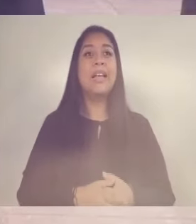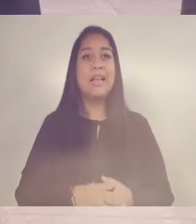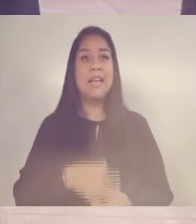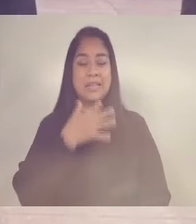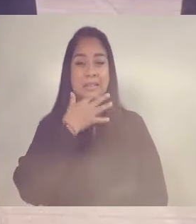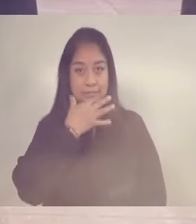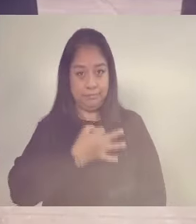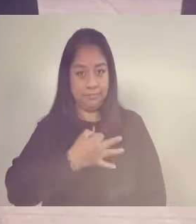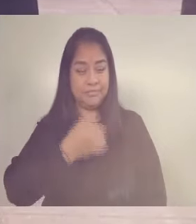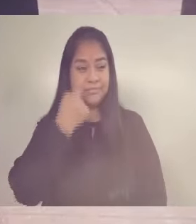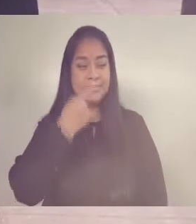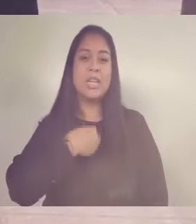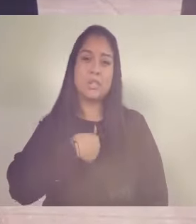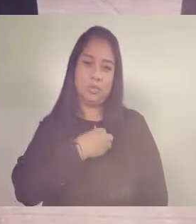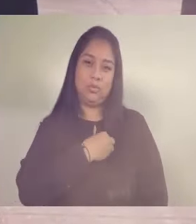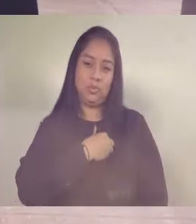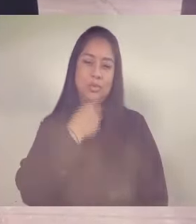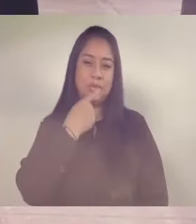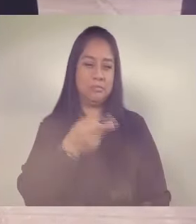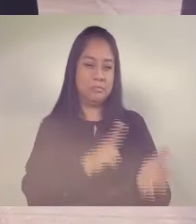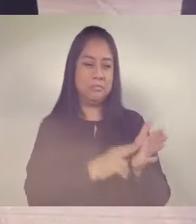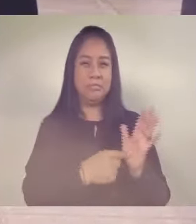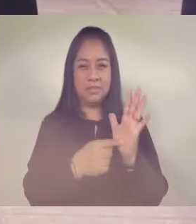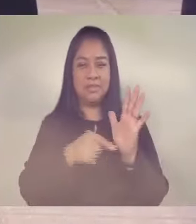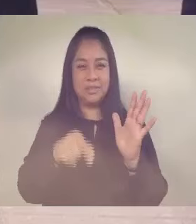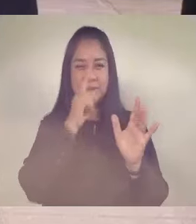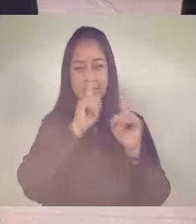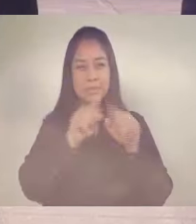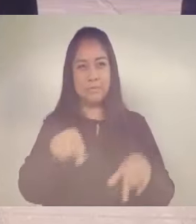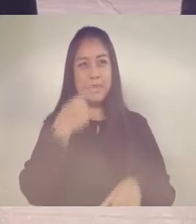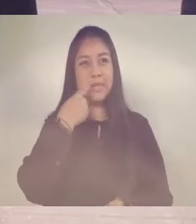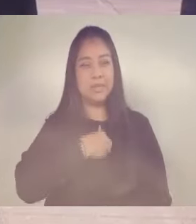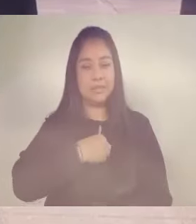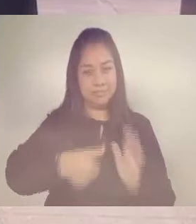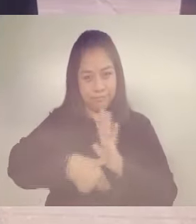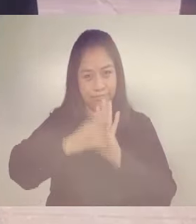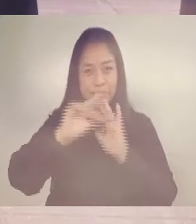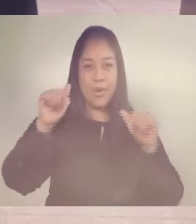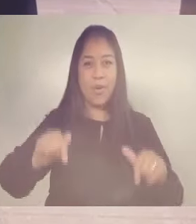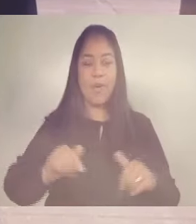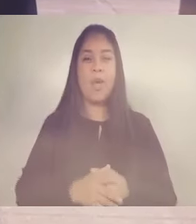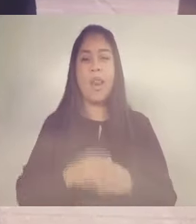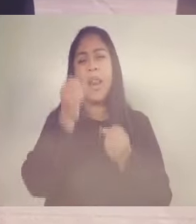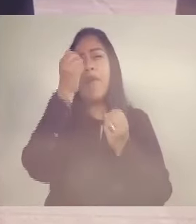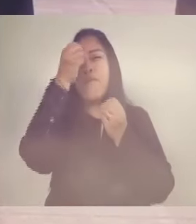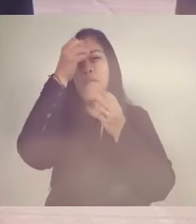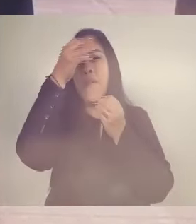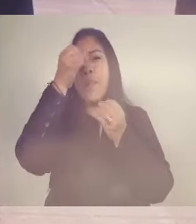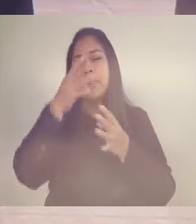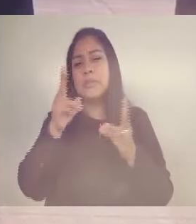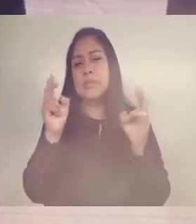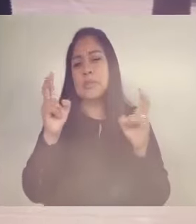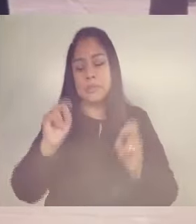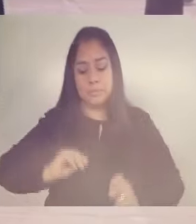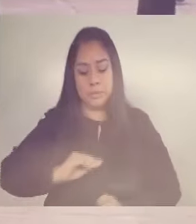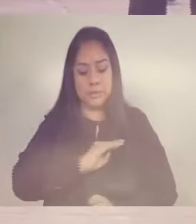Más en serio, sí quisiera subrayar con eso algo que hemos dicho antes, pero que vale la pena repetir hoy. La información sobre el Ministerio de